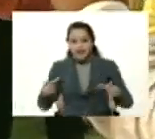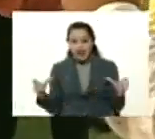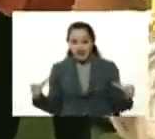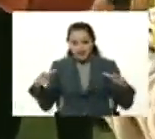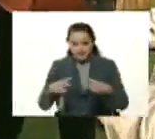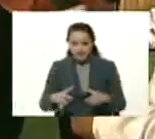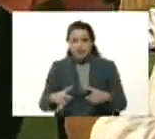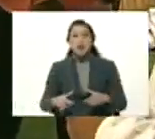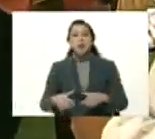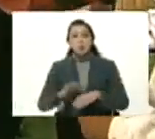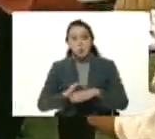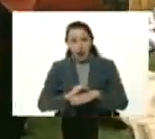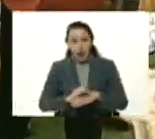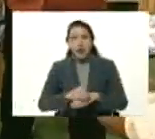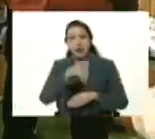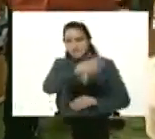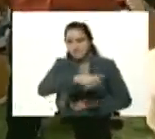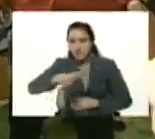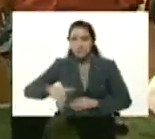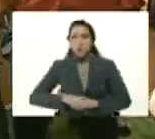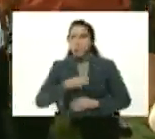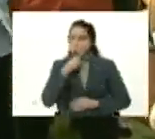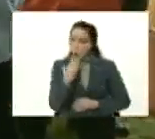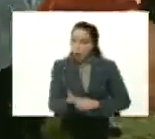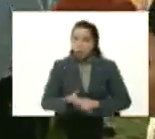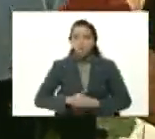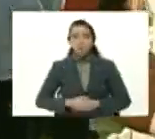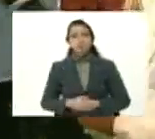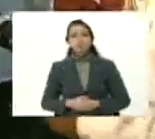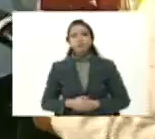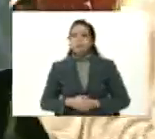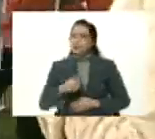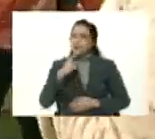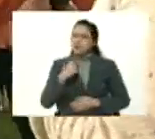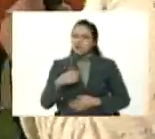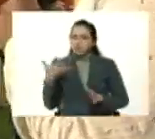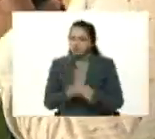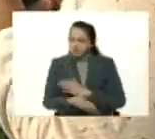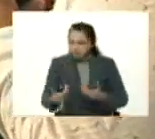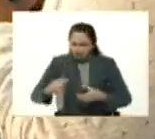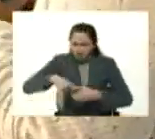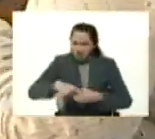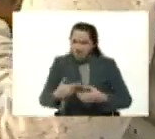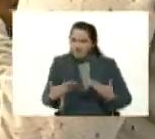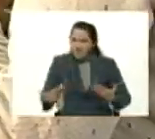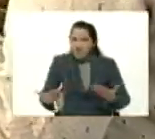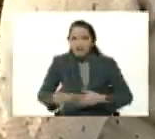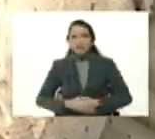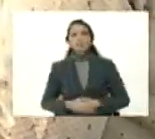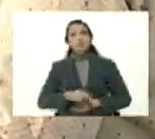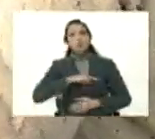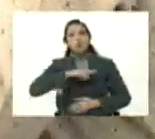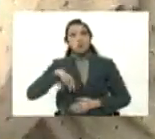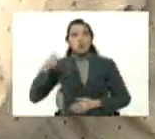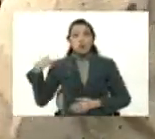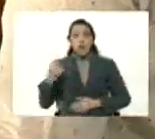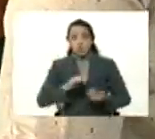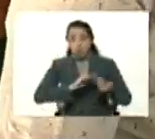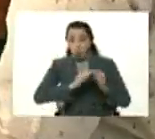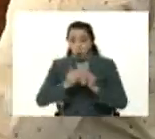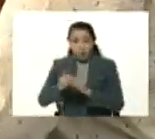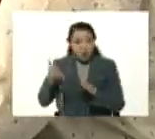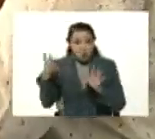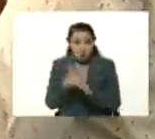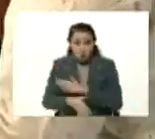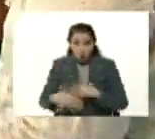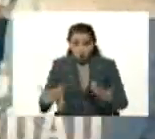proteína, presidente. Muy bueno, ¿verdad? Así es. ¿Qué me puedes decir de la pepitona, Alaya? Nosotros tenemos comunidades, en el caso